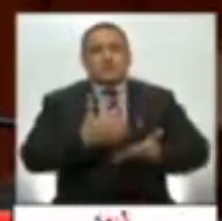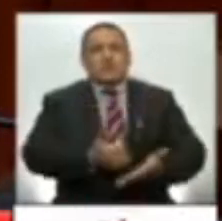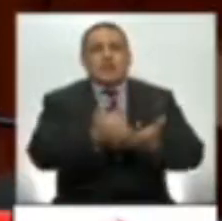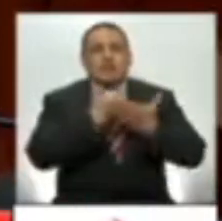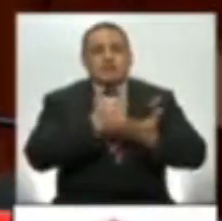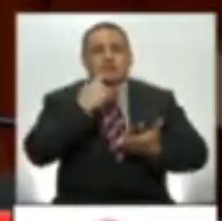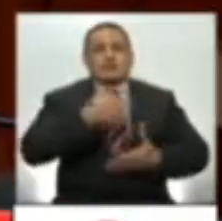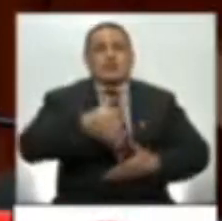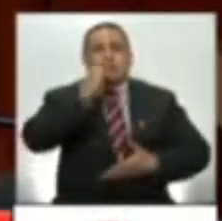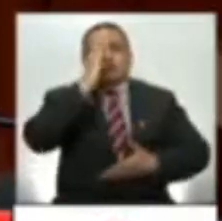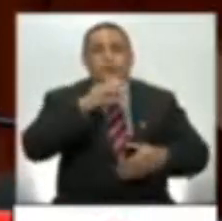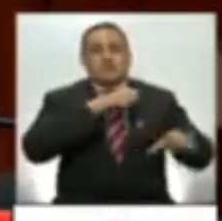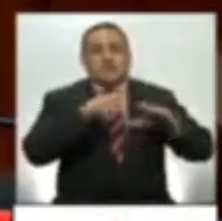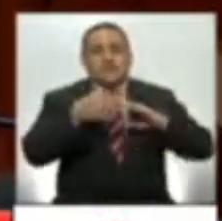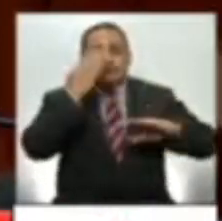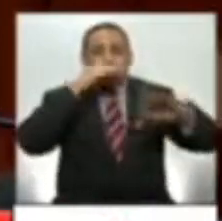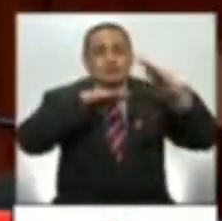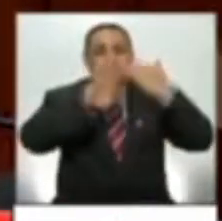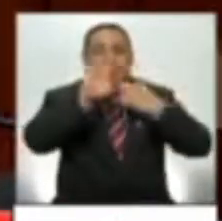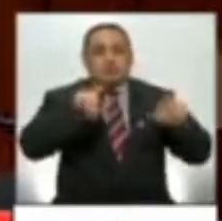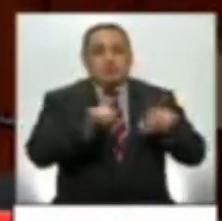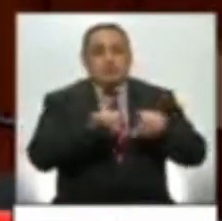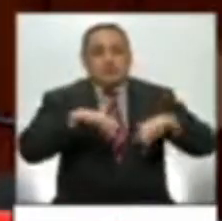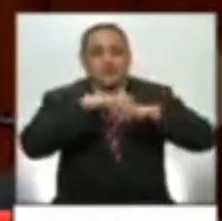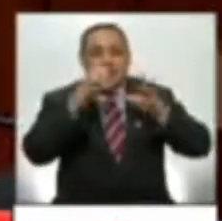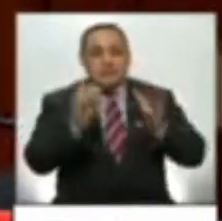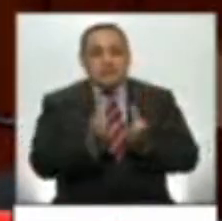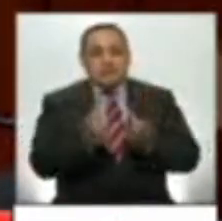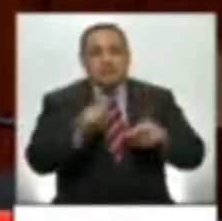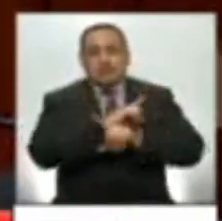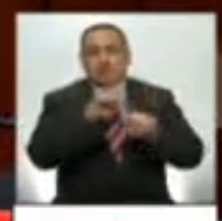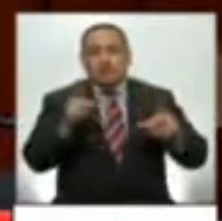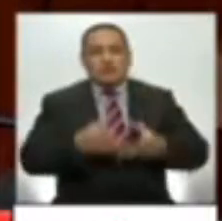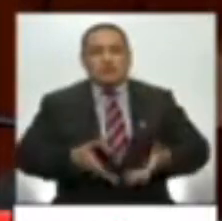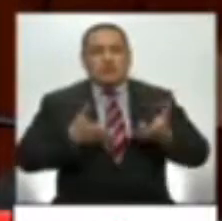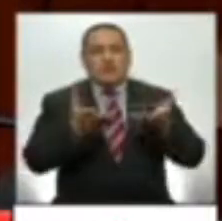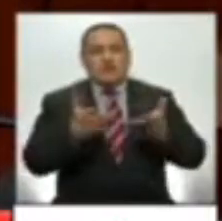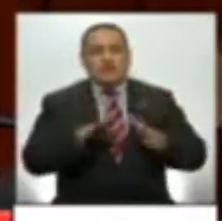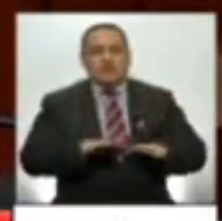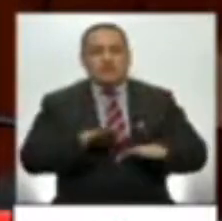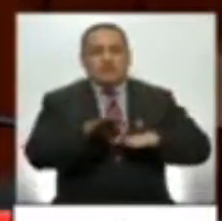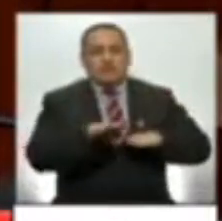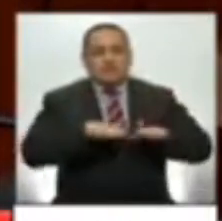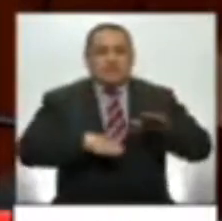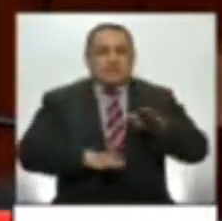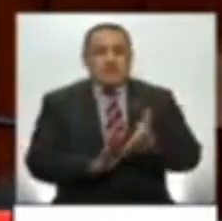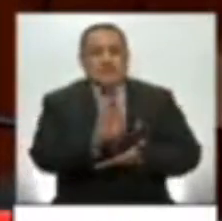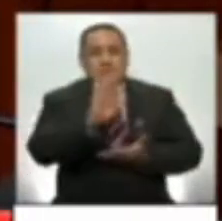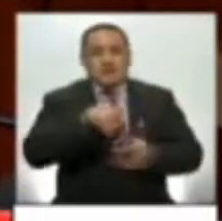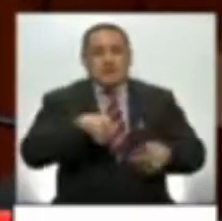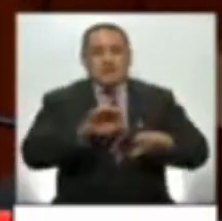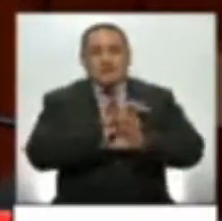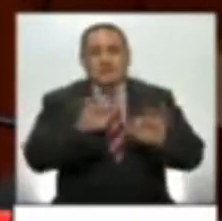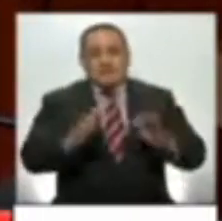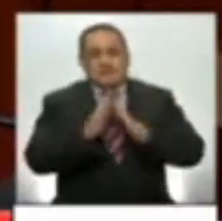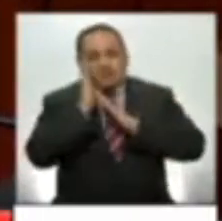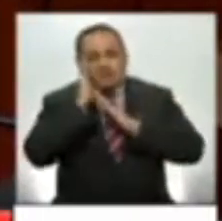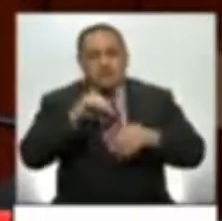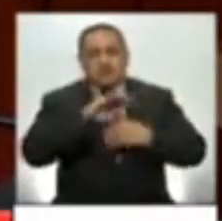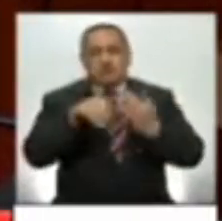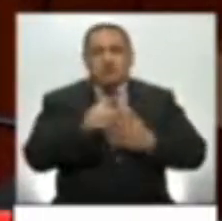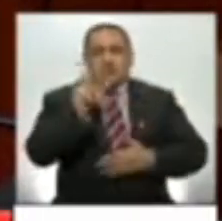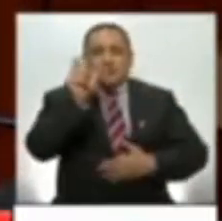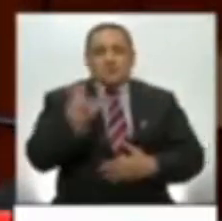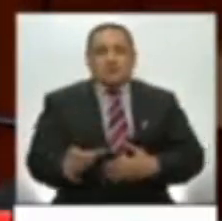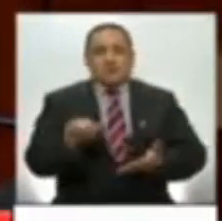viene de Dios que hizo los cielos y la tierra. No dará nuestro pie al resbaladero, ni se dormirá el que